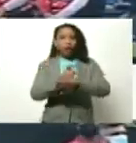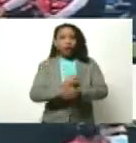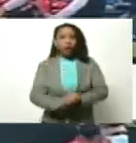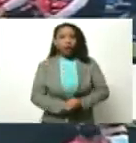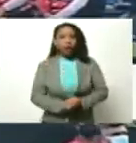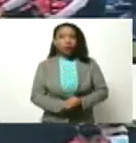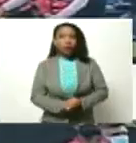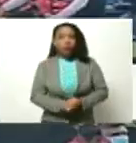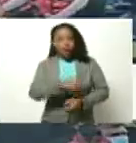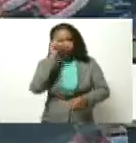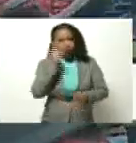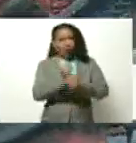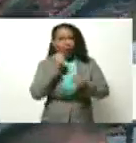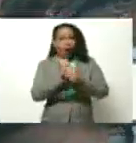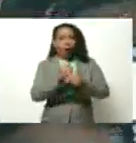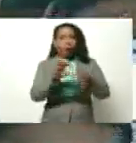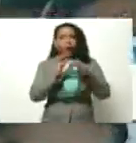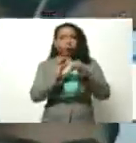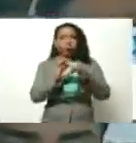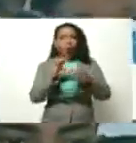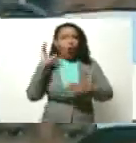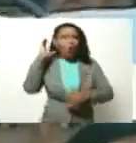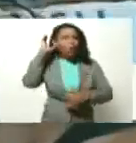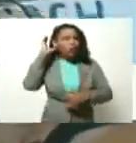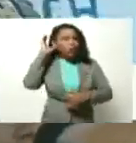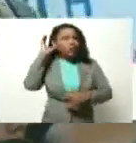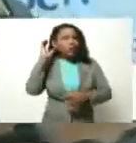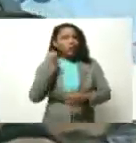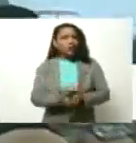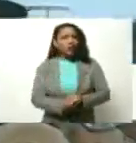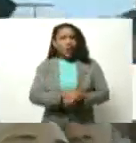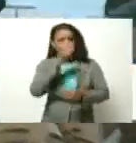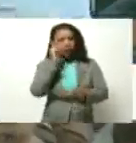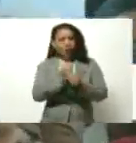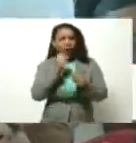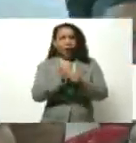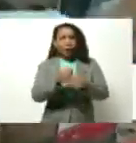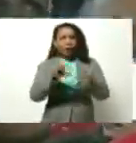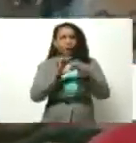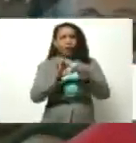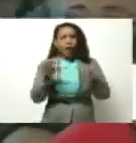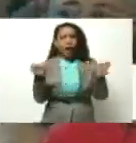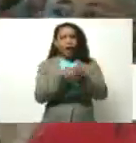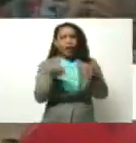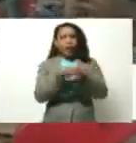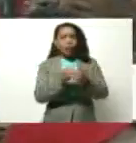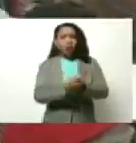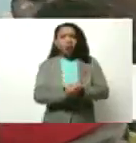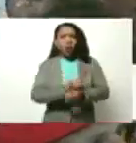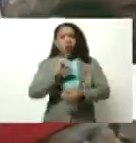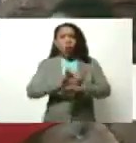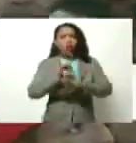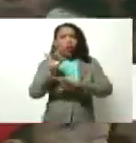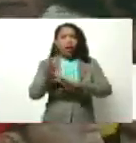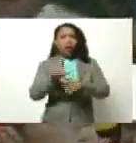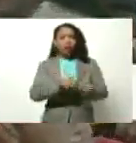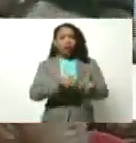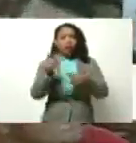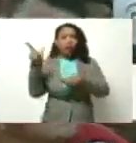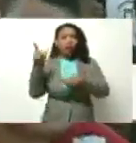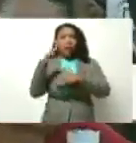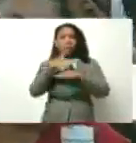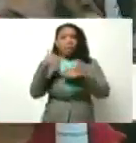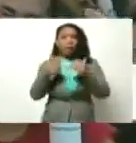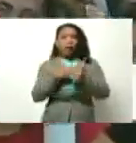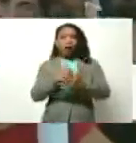trabajar por la unidad con conciencia trabajar por la unidad de equipo no llevar por las